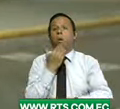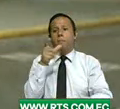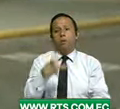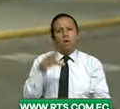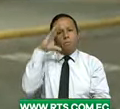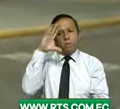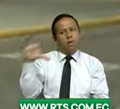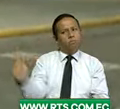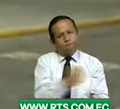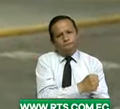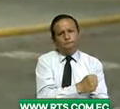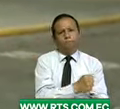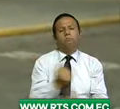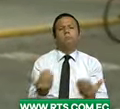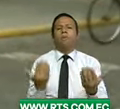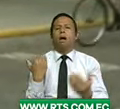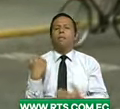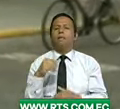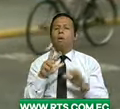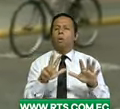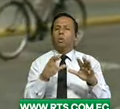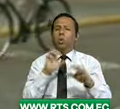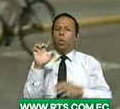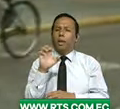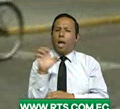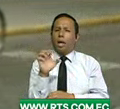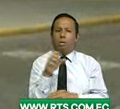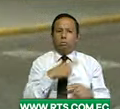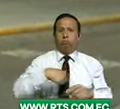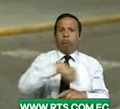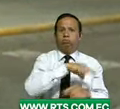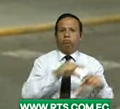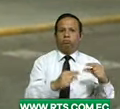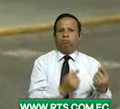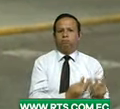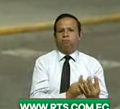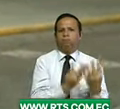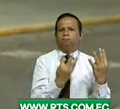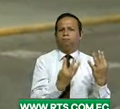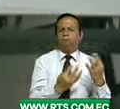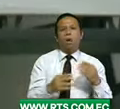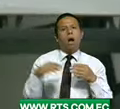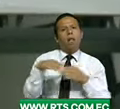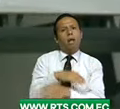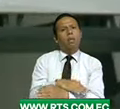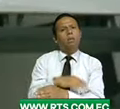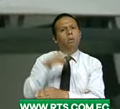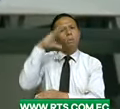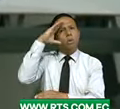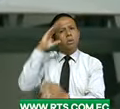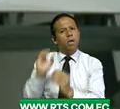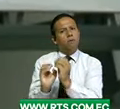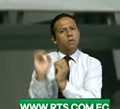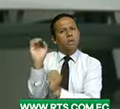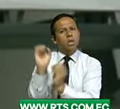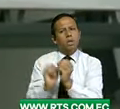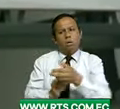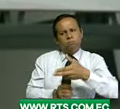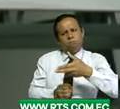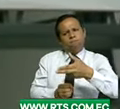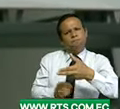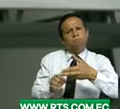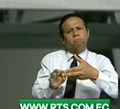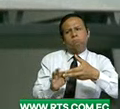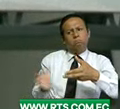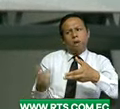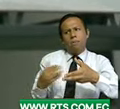El pasado 8 de enero, sujetos armados sorprendieron en Llano Grande al interior de la UPC al servidor policial y se lo llevaron en contra